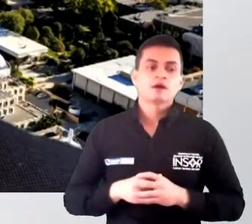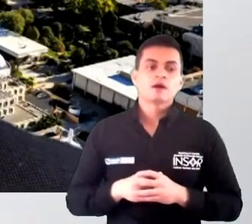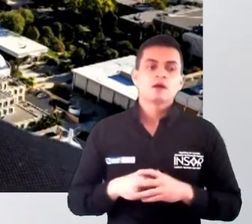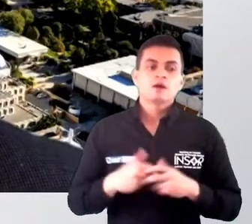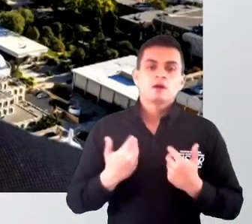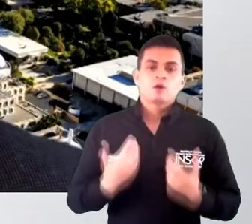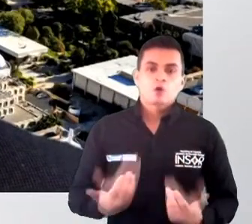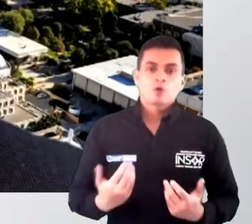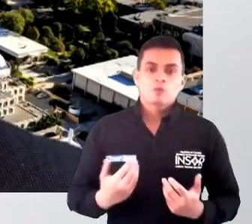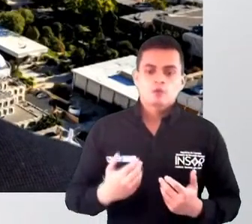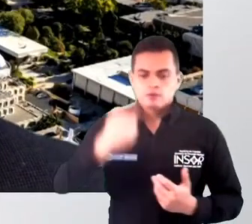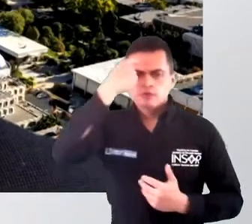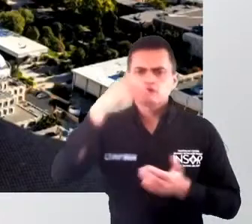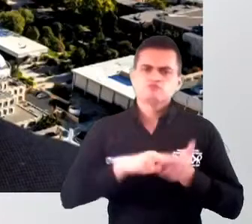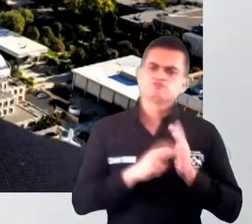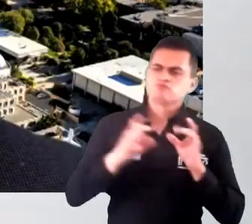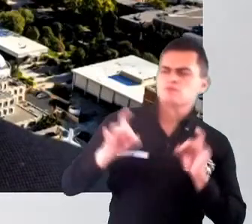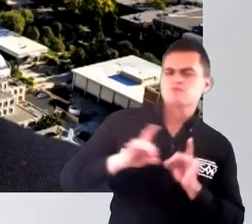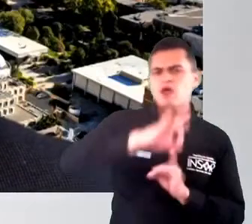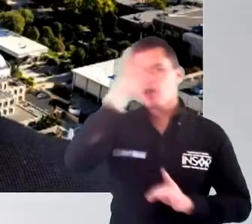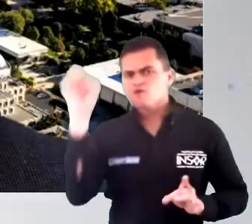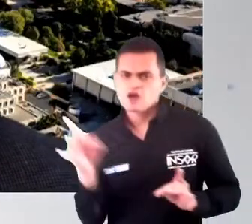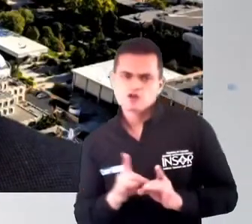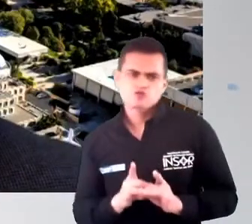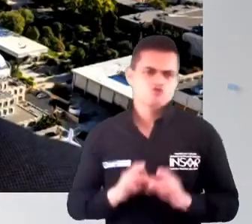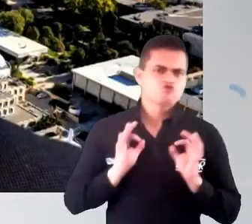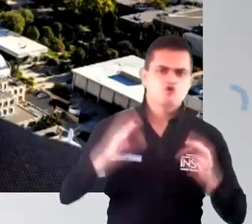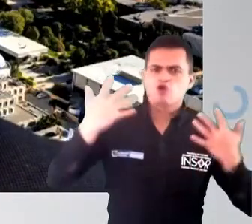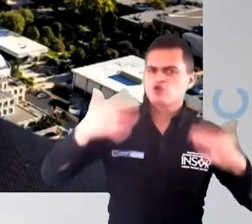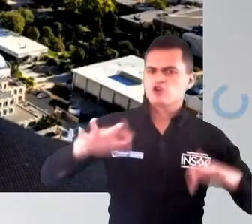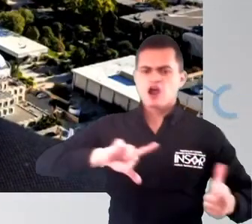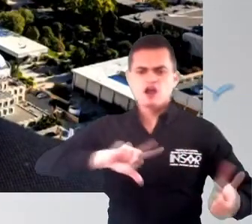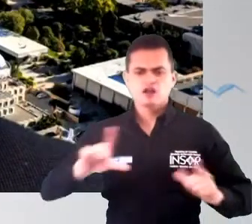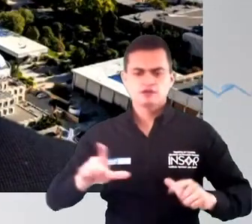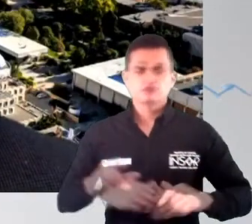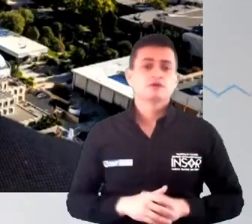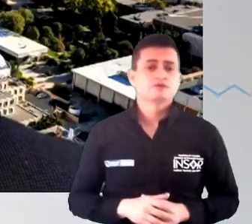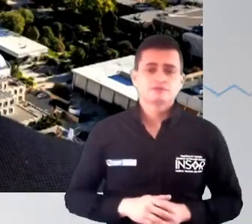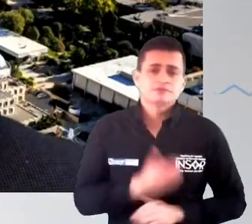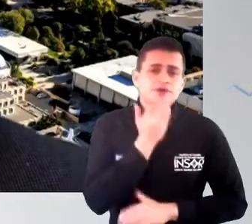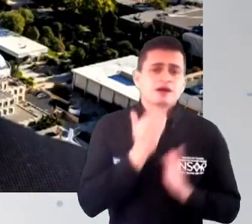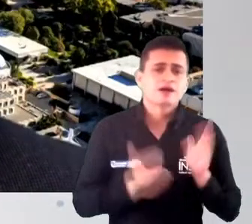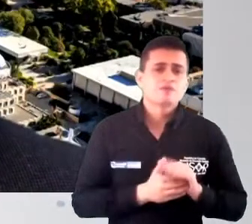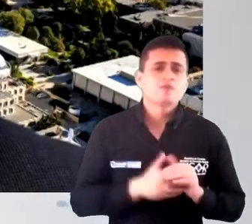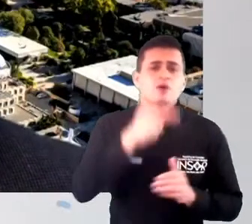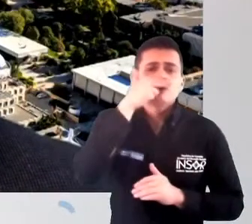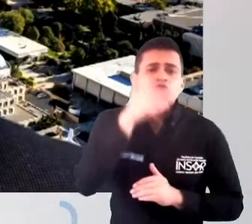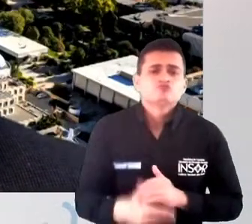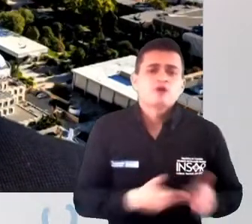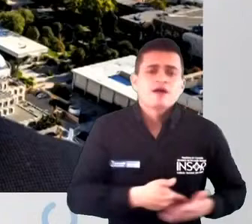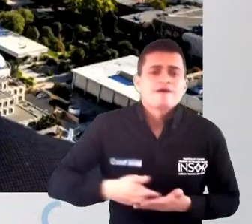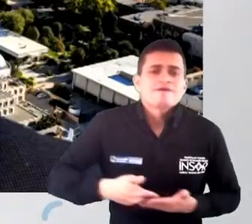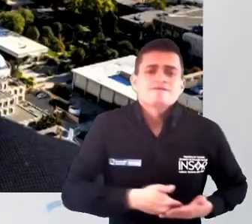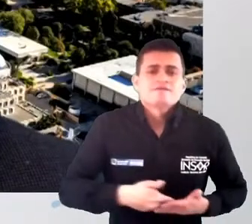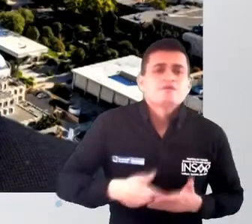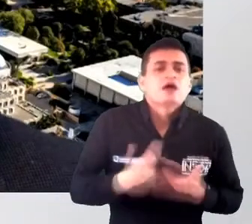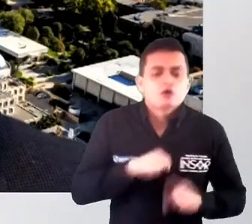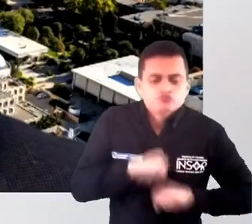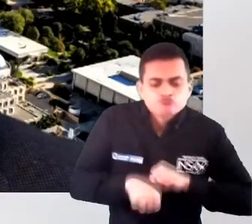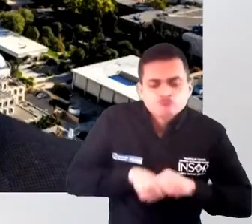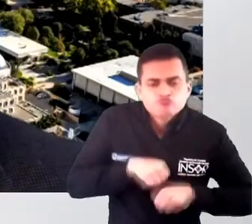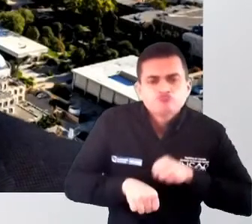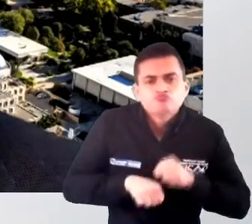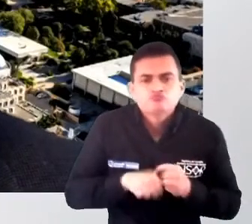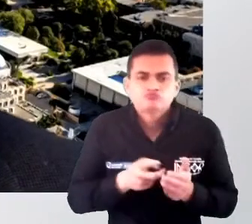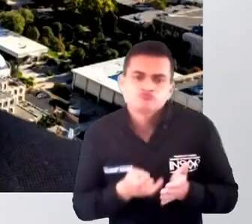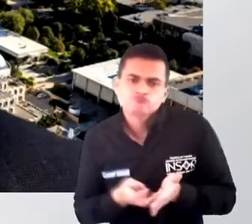una perfección al inicio de esto. Cuando un niño está aprendiendo a caminar, el niño se va a caer a veces.